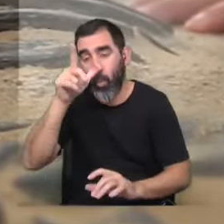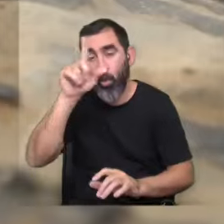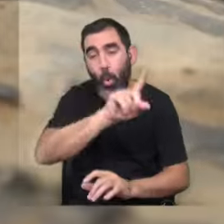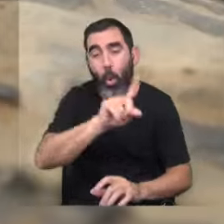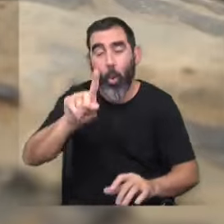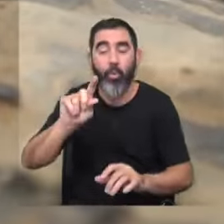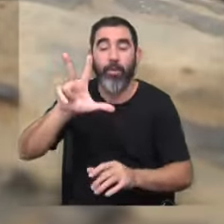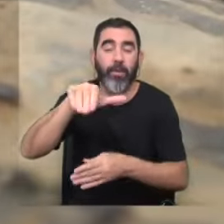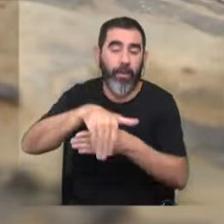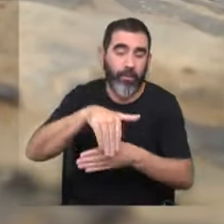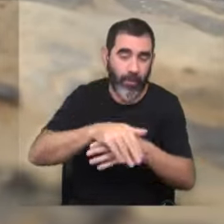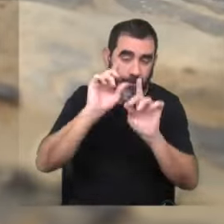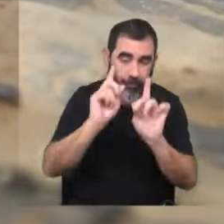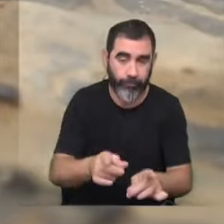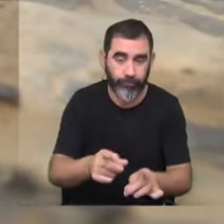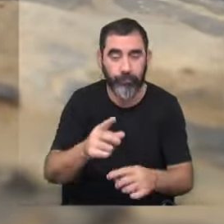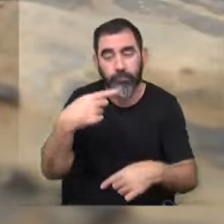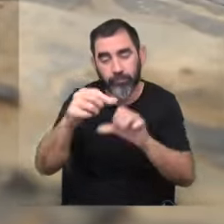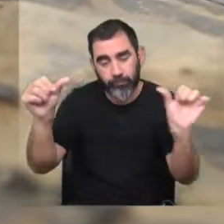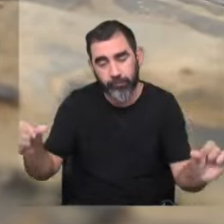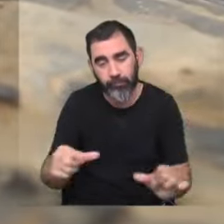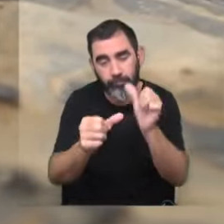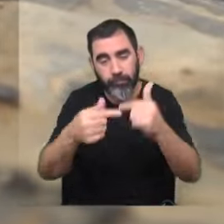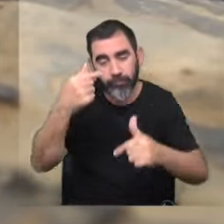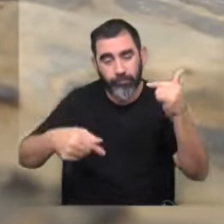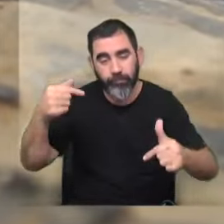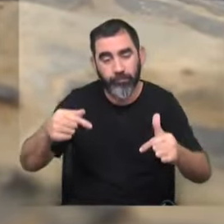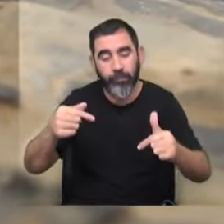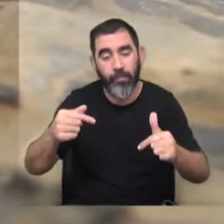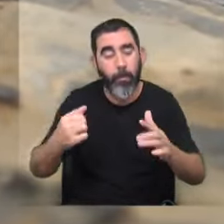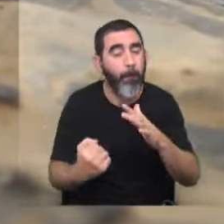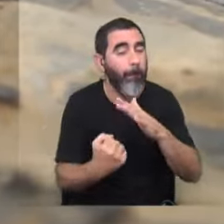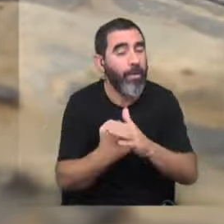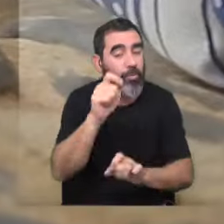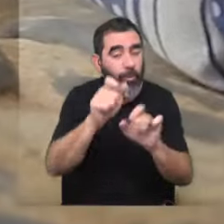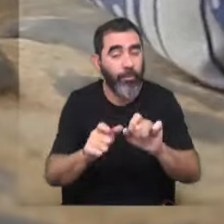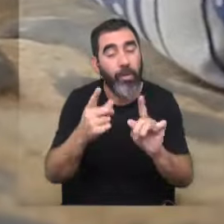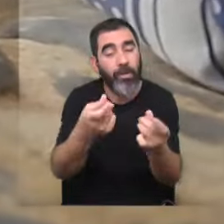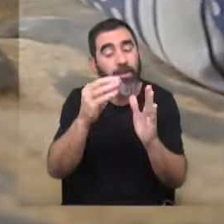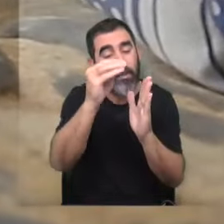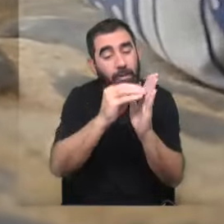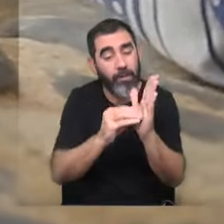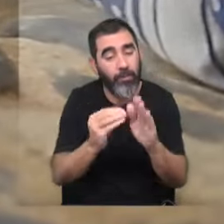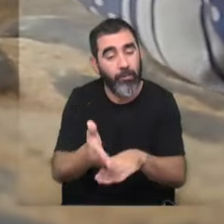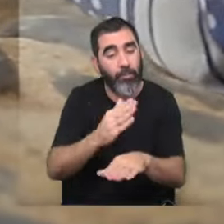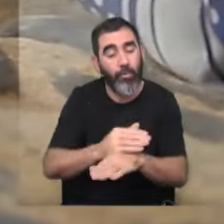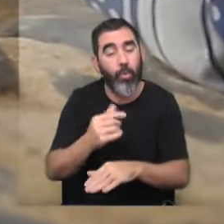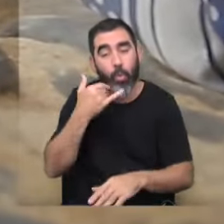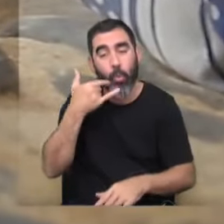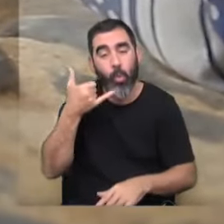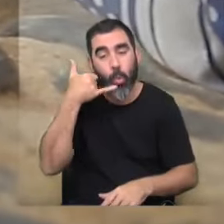11 y a las 15. Estas y otras actividades del MAPI tienen cupos limitados y requieren inscripción previa llamando al